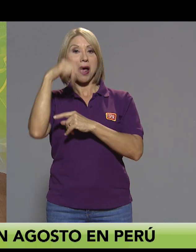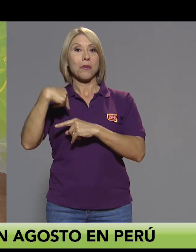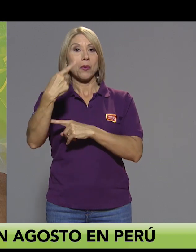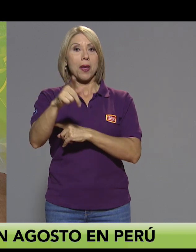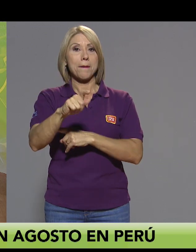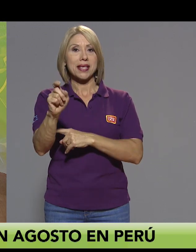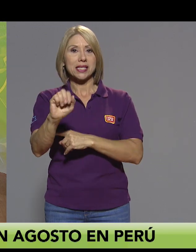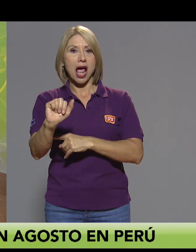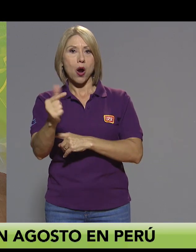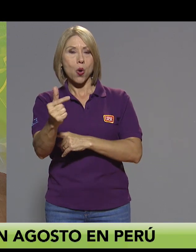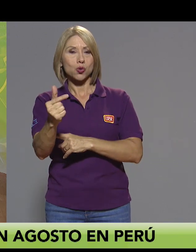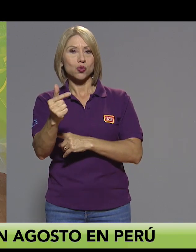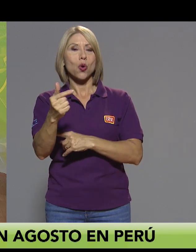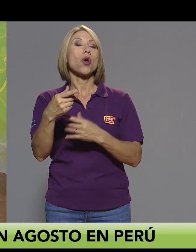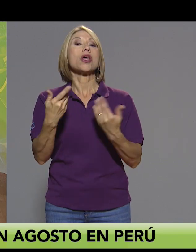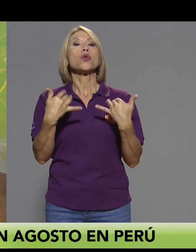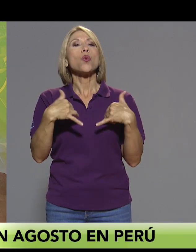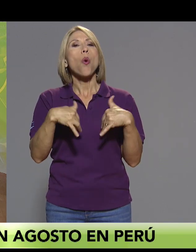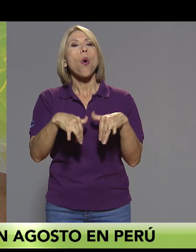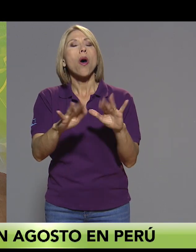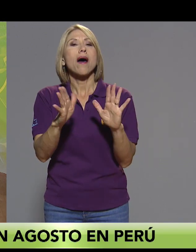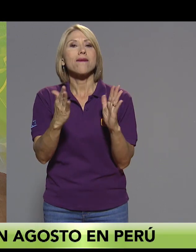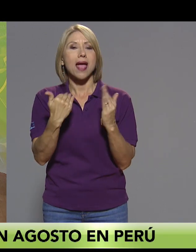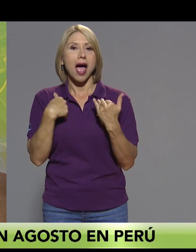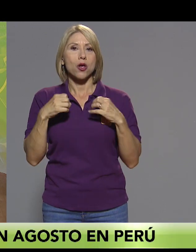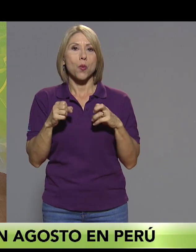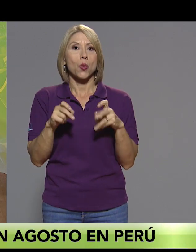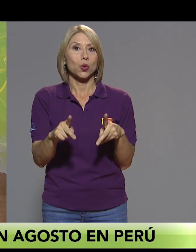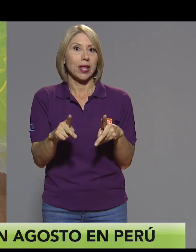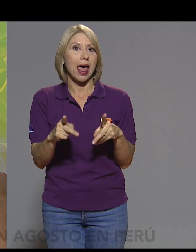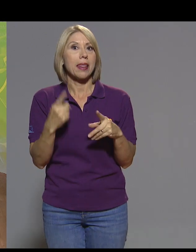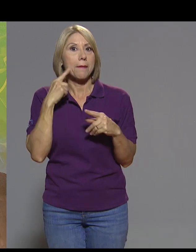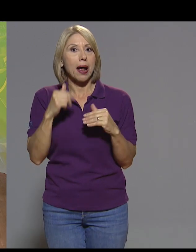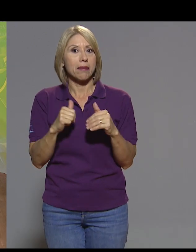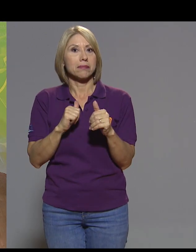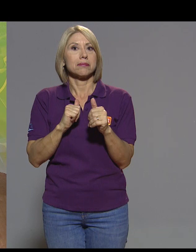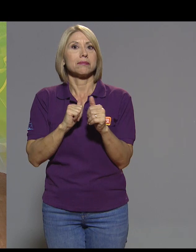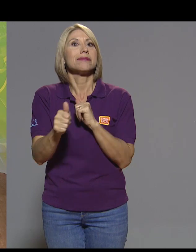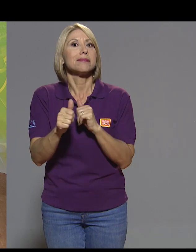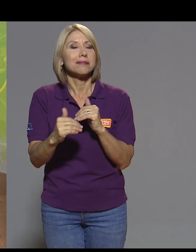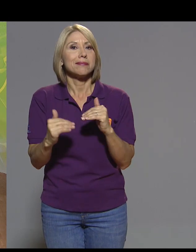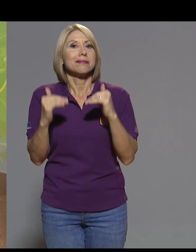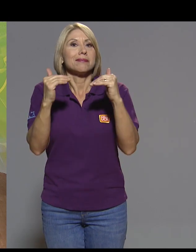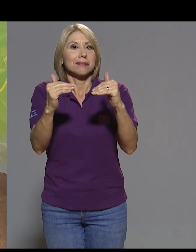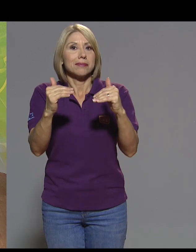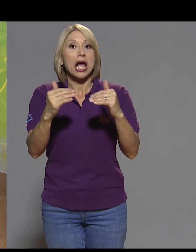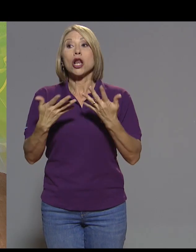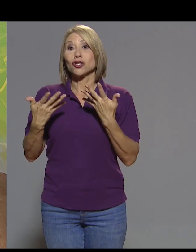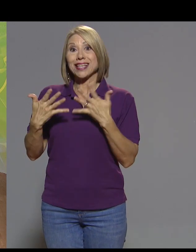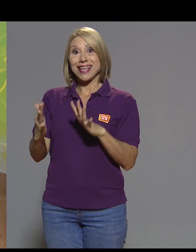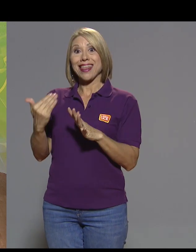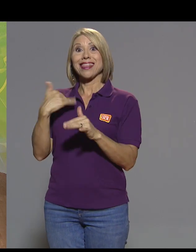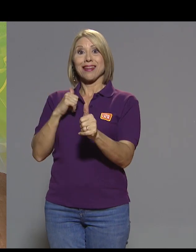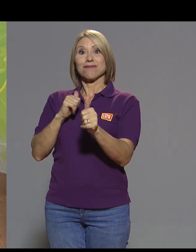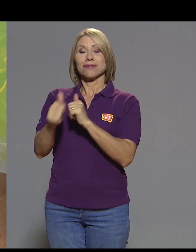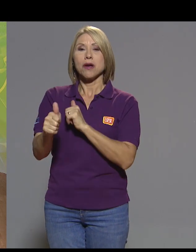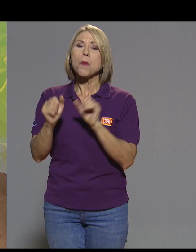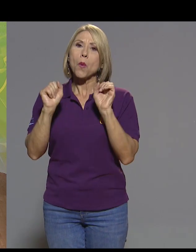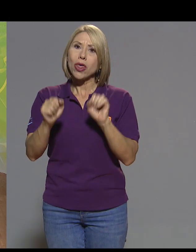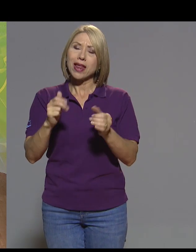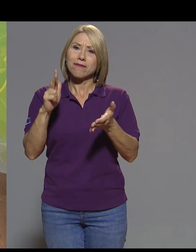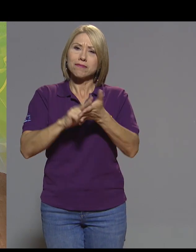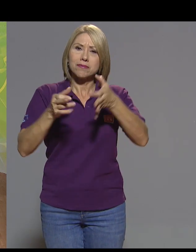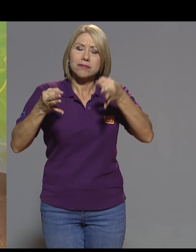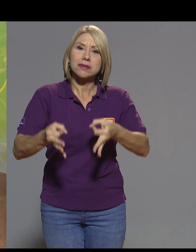y hay oportunidad todavía en algunos deportes de hacer marca los que ya la tienen de poder ratificar y poder aumentar más